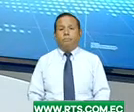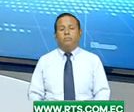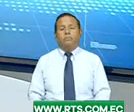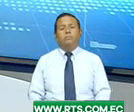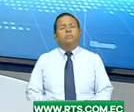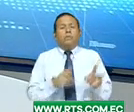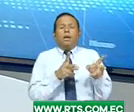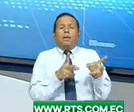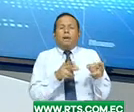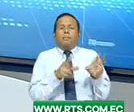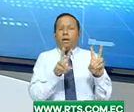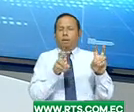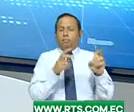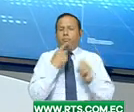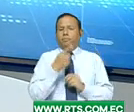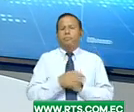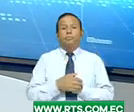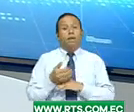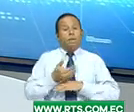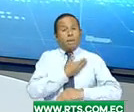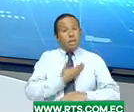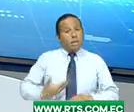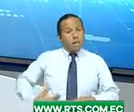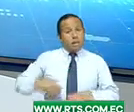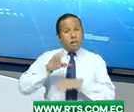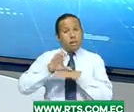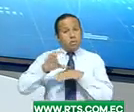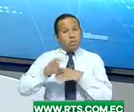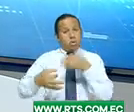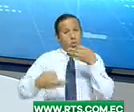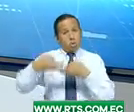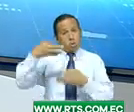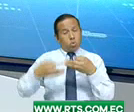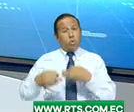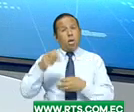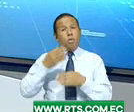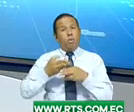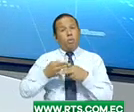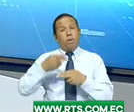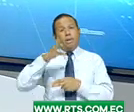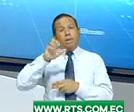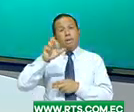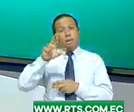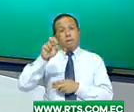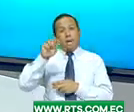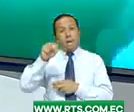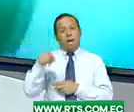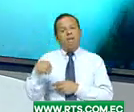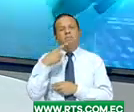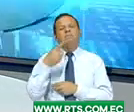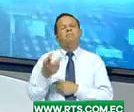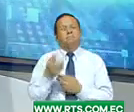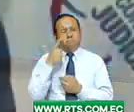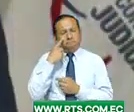y sobre este tema el presidente del Consejo de la judicatura Wilman Terán se pronunció al respecto escuchemos